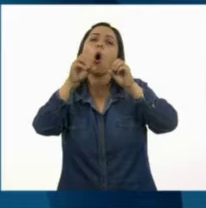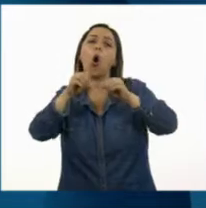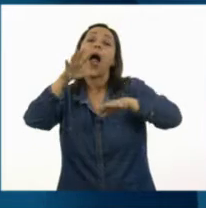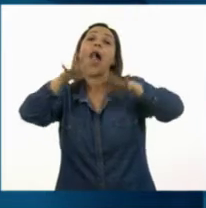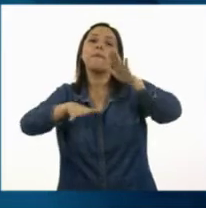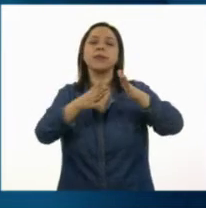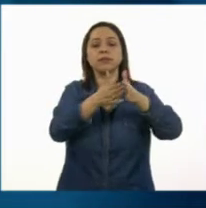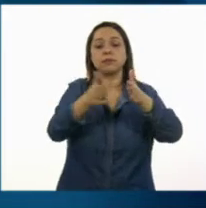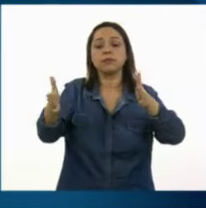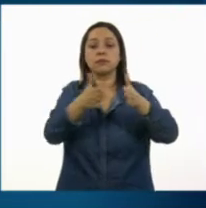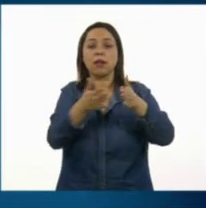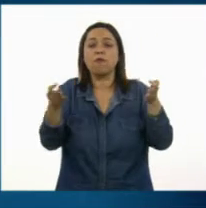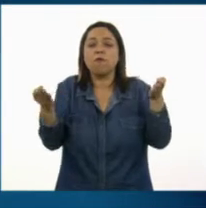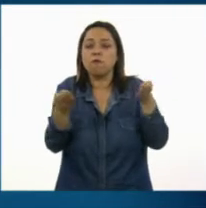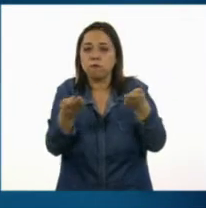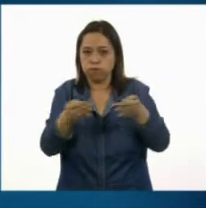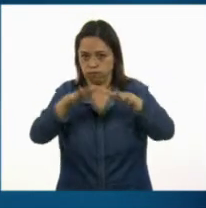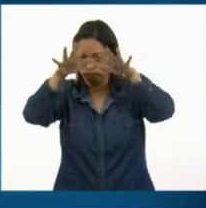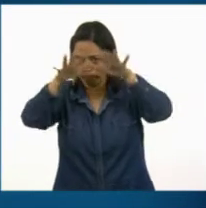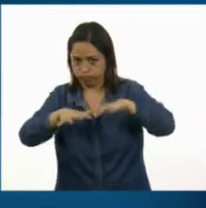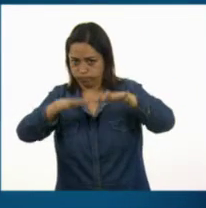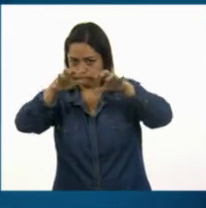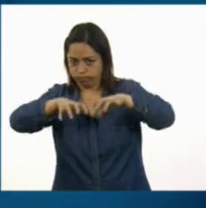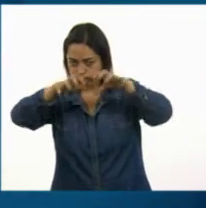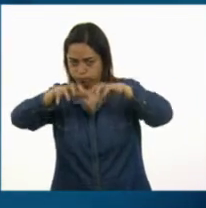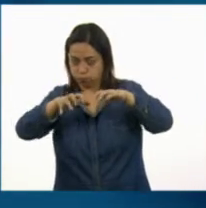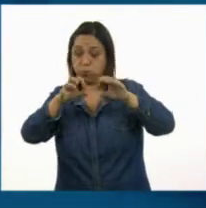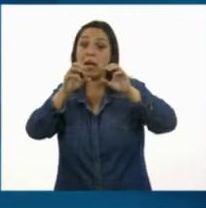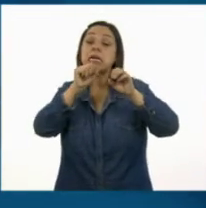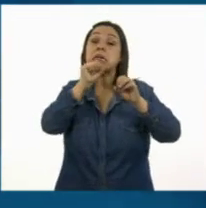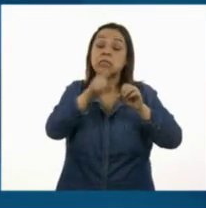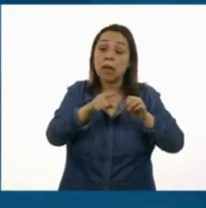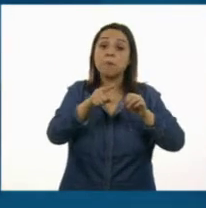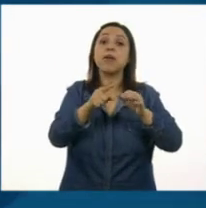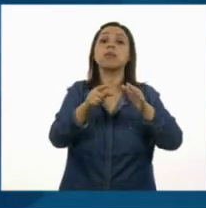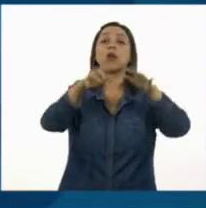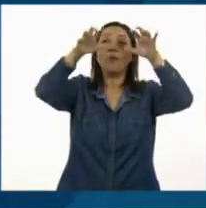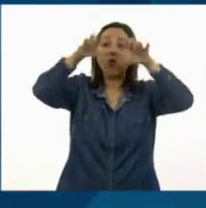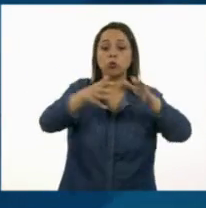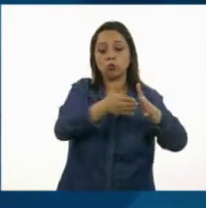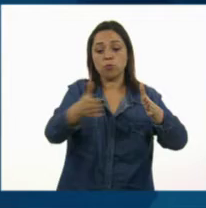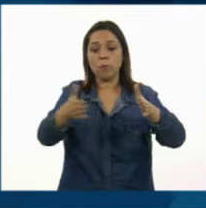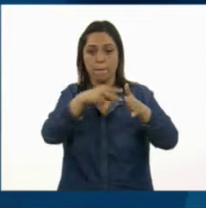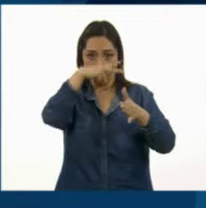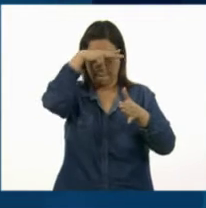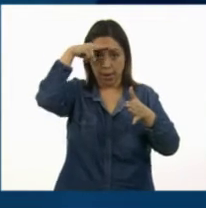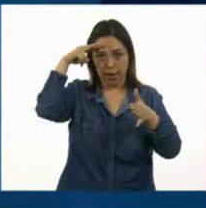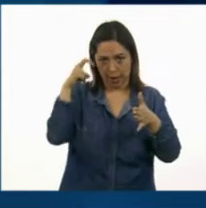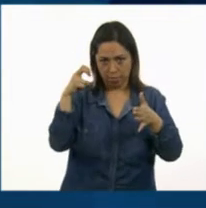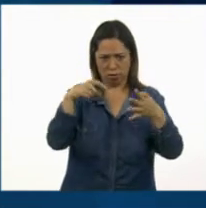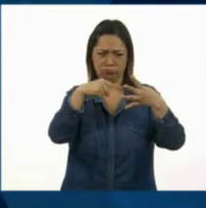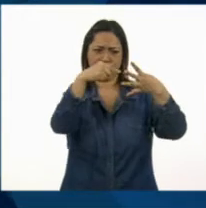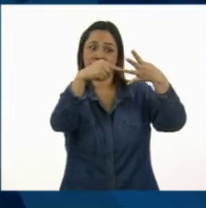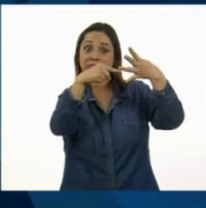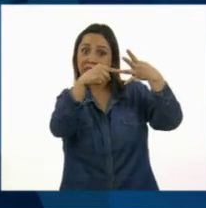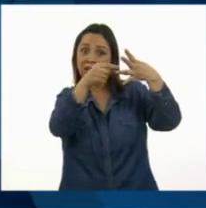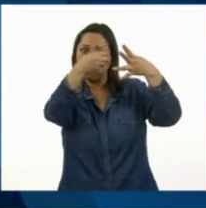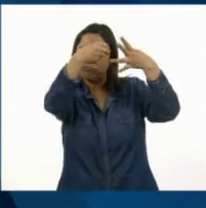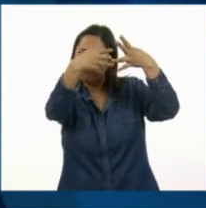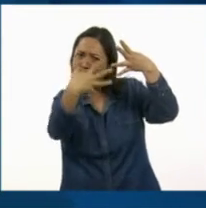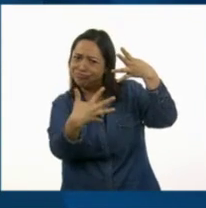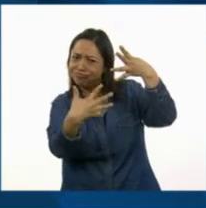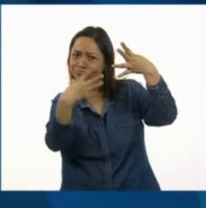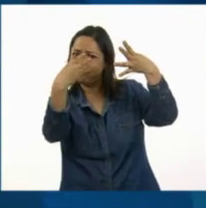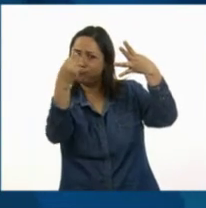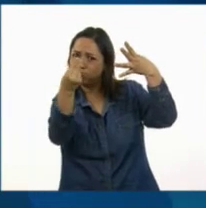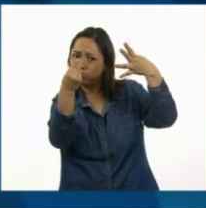en invierno y templado con lluvias en verano. ¿Qué les parece? No, pues son muchísimos subgrupos, profesor.